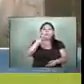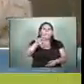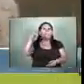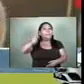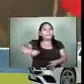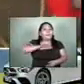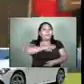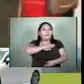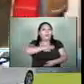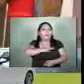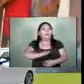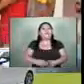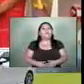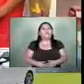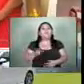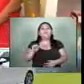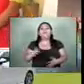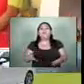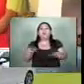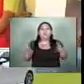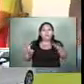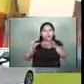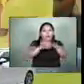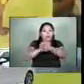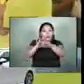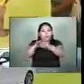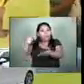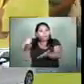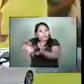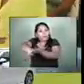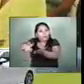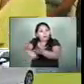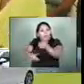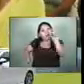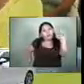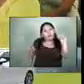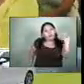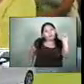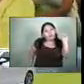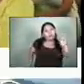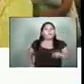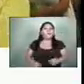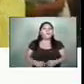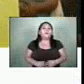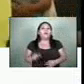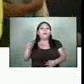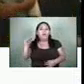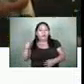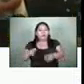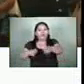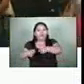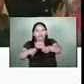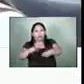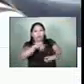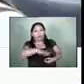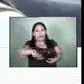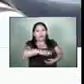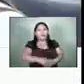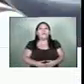mes de septiembre. Esto se hará en coordinación con la Alcaldía Municipal de San Salvador, como administradores del lugar.